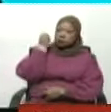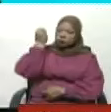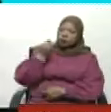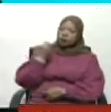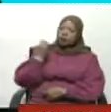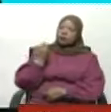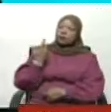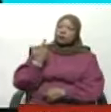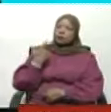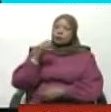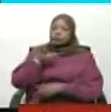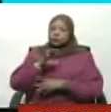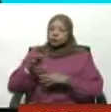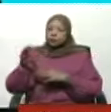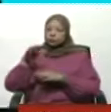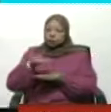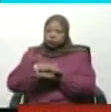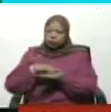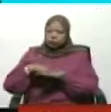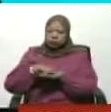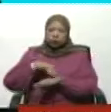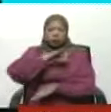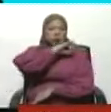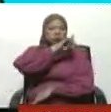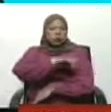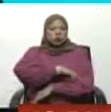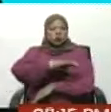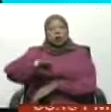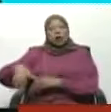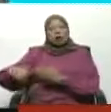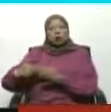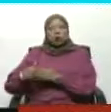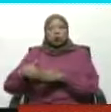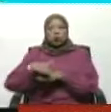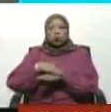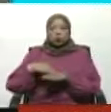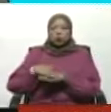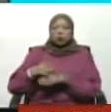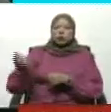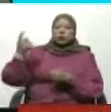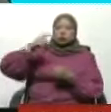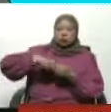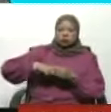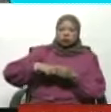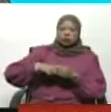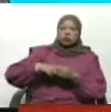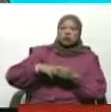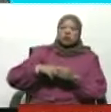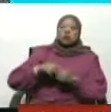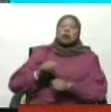darle el carácter de Ministerio del Poder Popular a todos los ministerios, incluyendo el tuyo, me dijo,